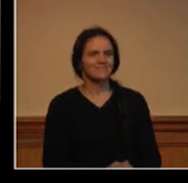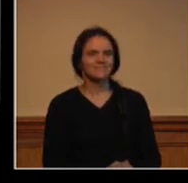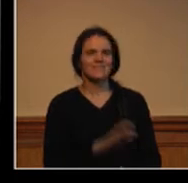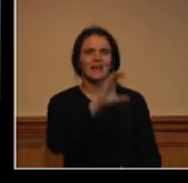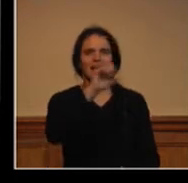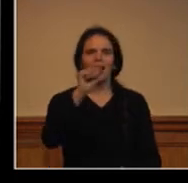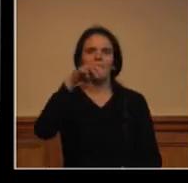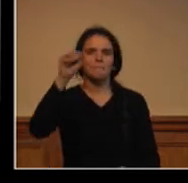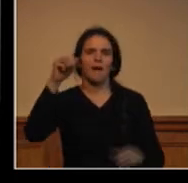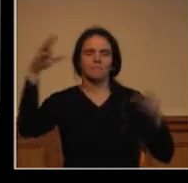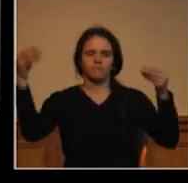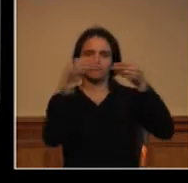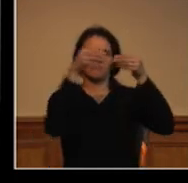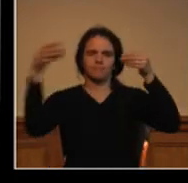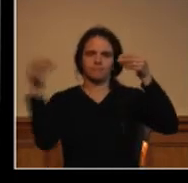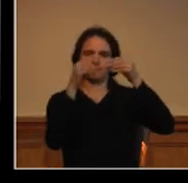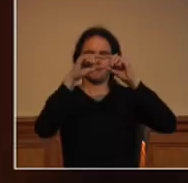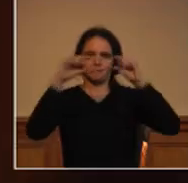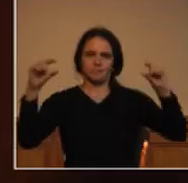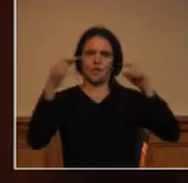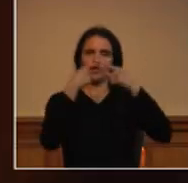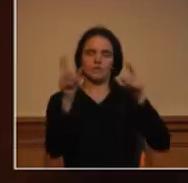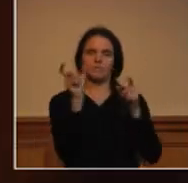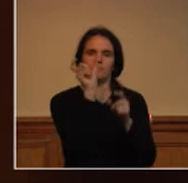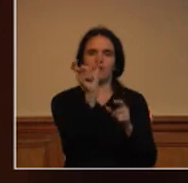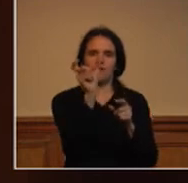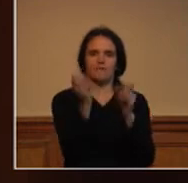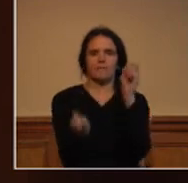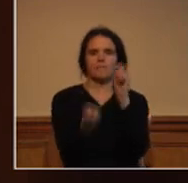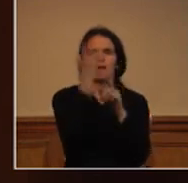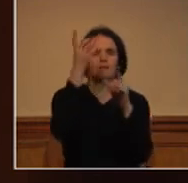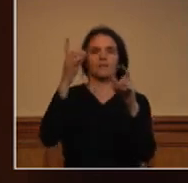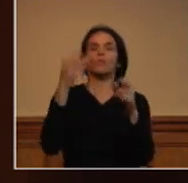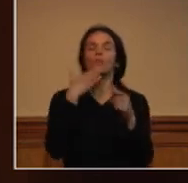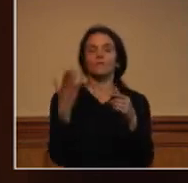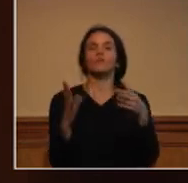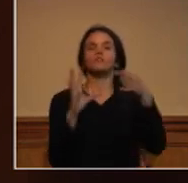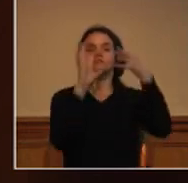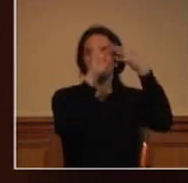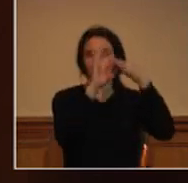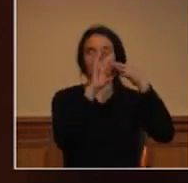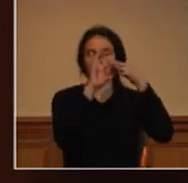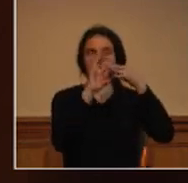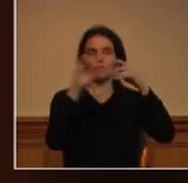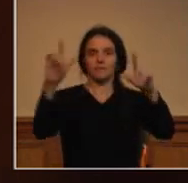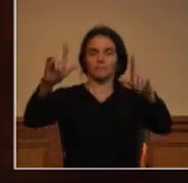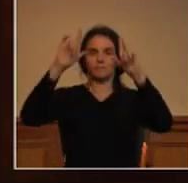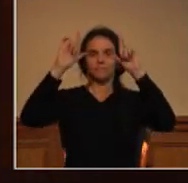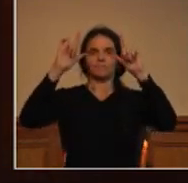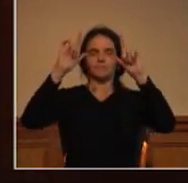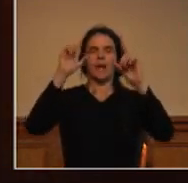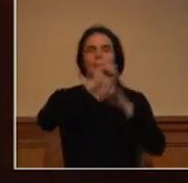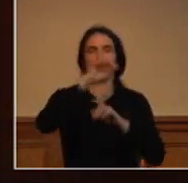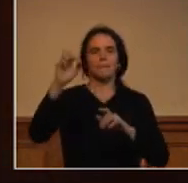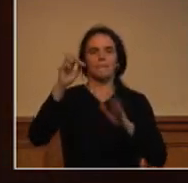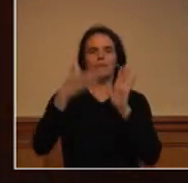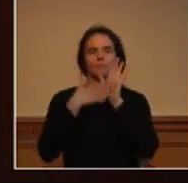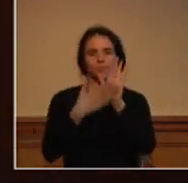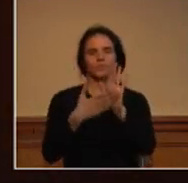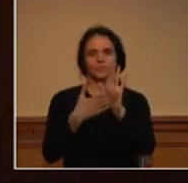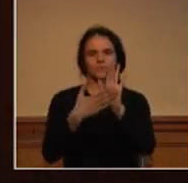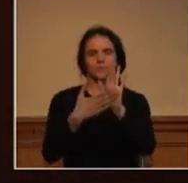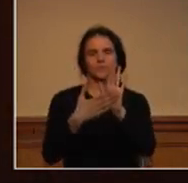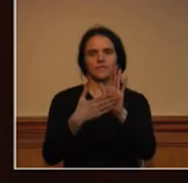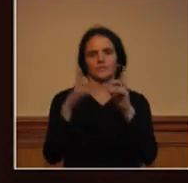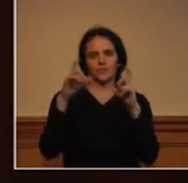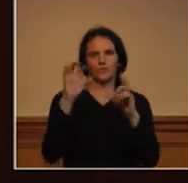Si unimos sílabas, entonces, que forman una palabra, si está asociada la imagen a la palabra, la aplicación nos va a mostrar la foto